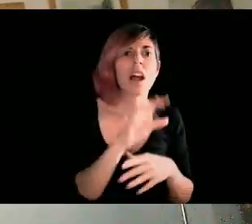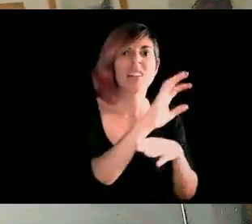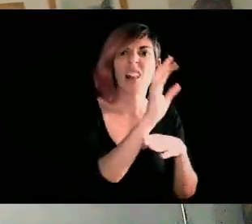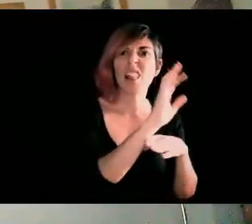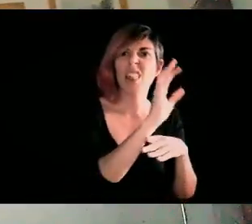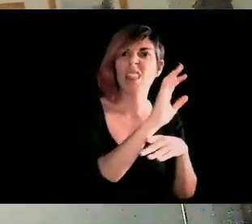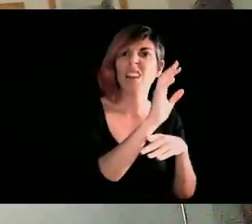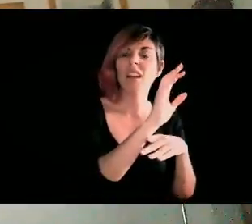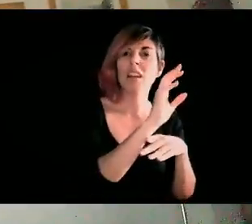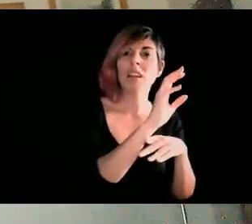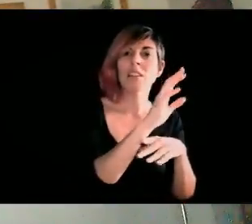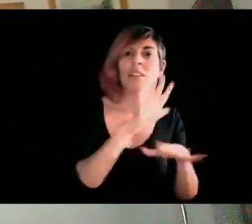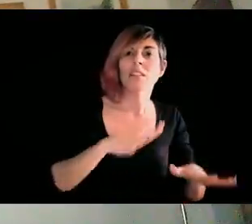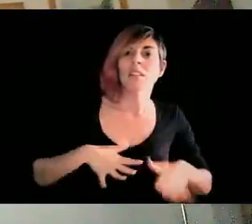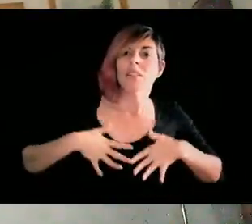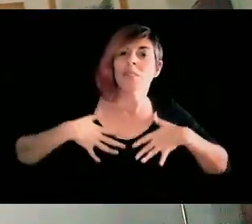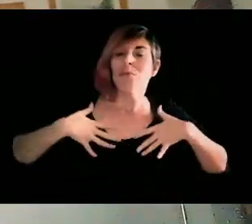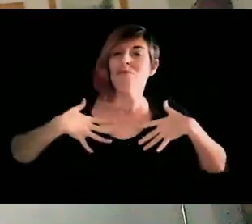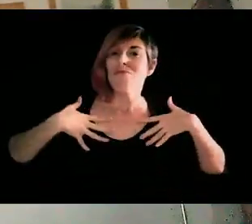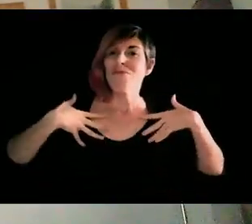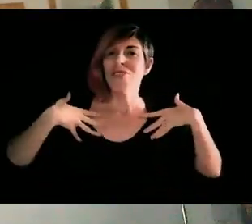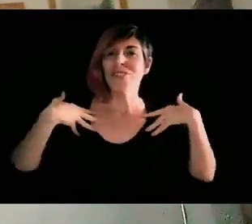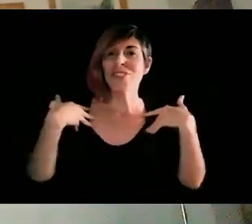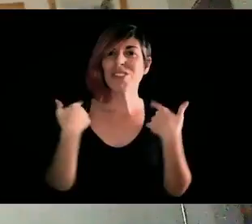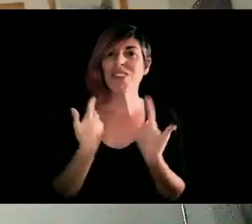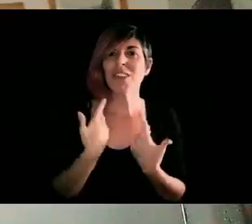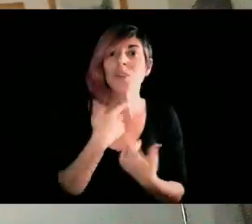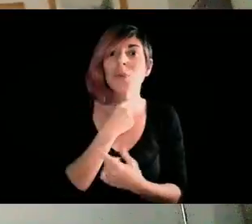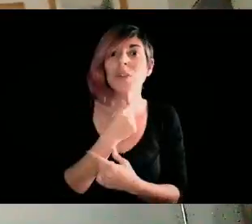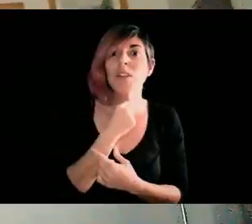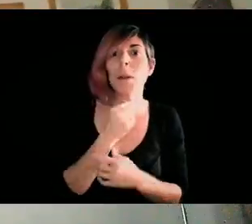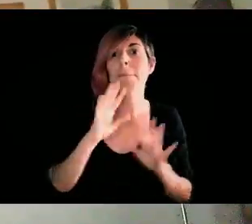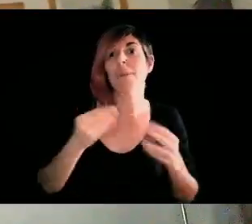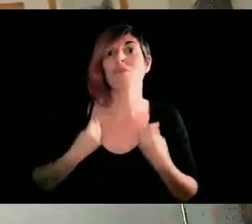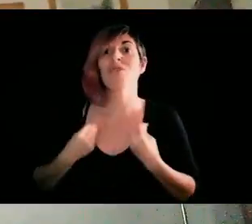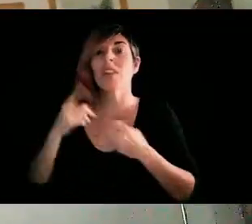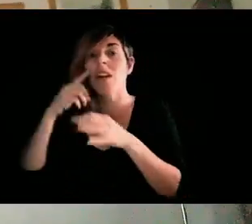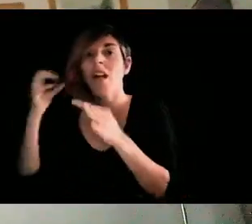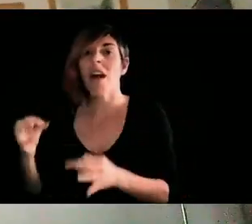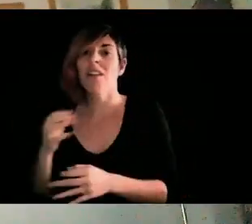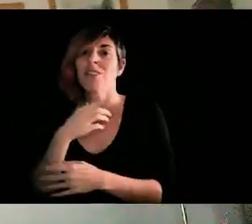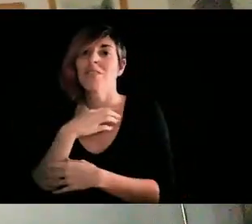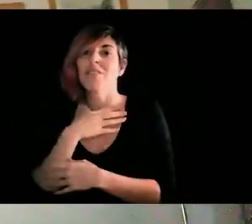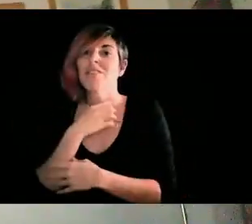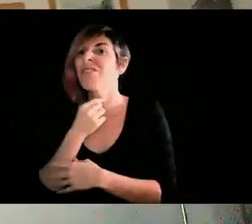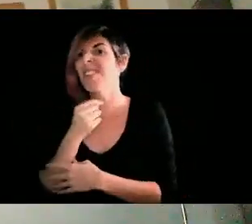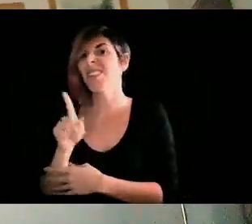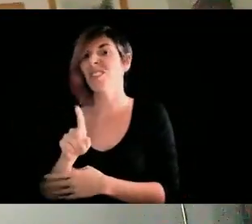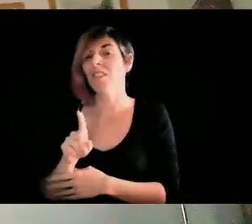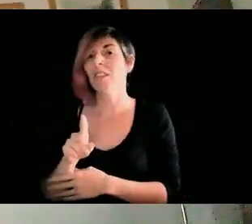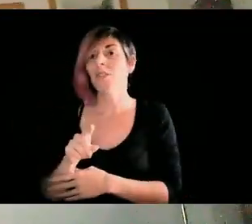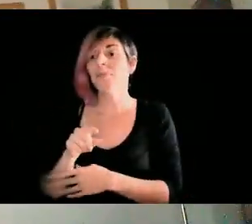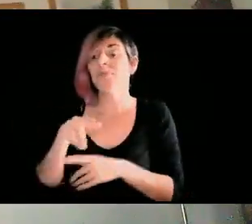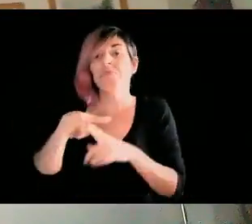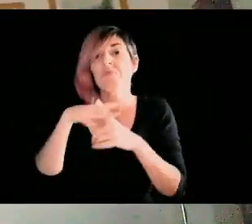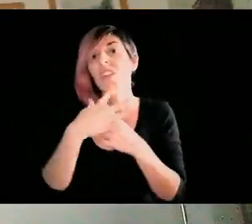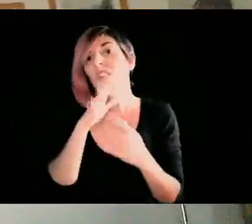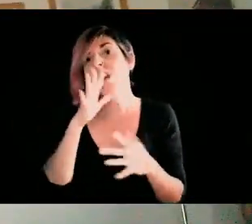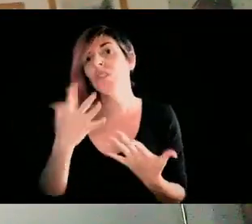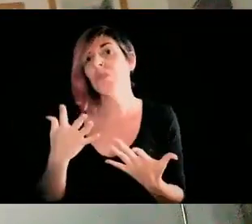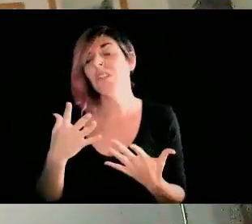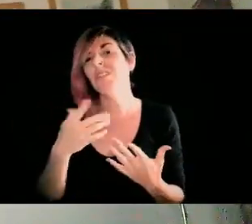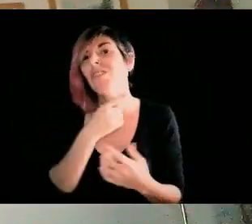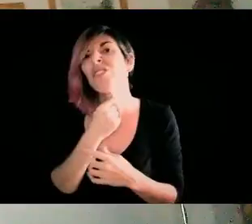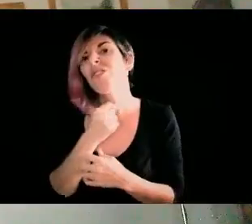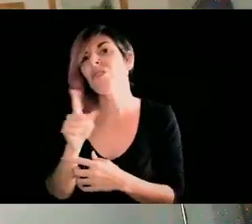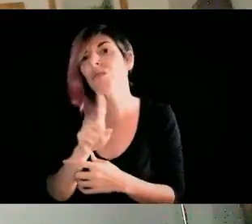cine sí nos gusta emocionarnos, pero no nos gusta emocionarnos en la vida real. Y es verdad que esta circunstancia no es deseable,